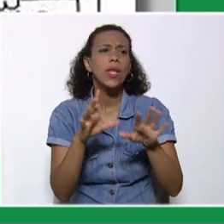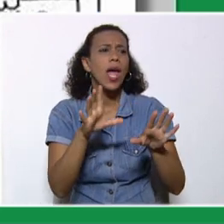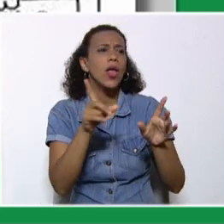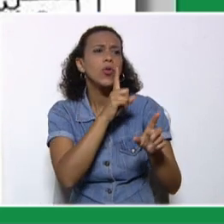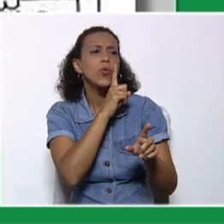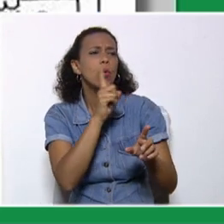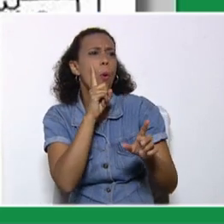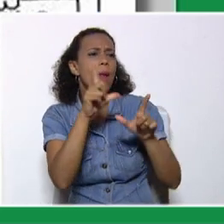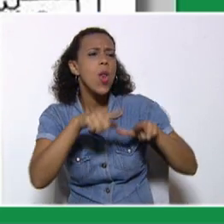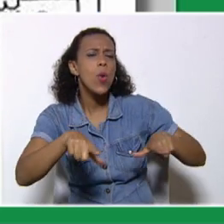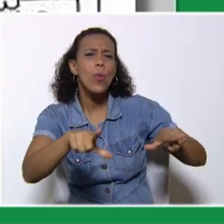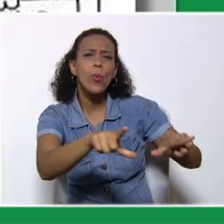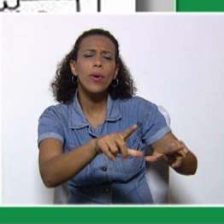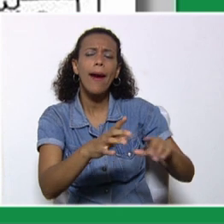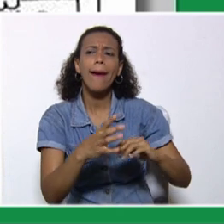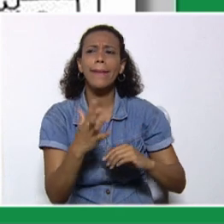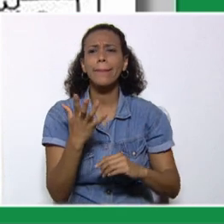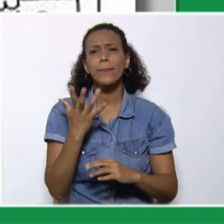o de